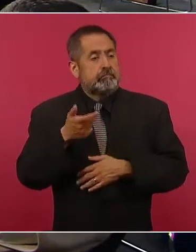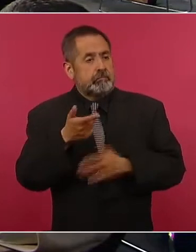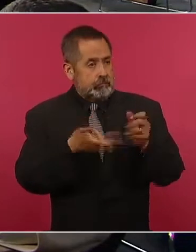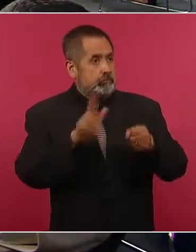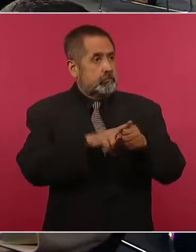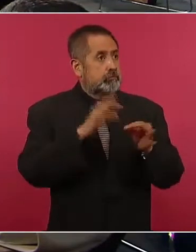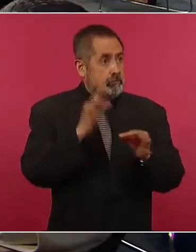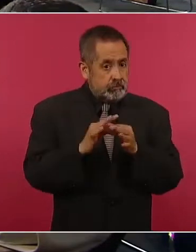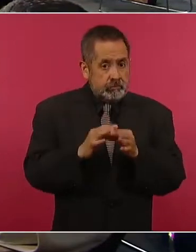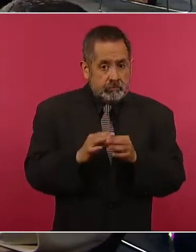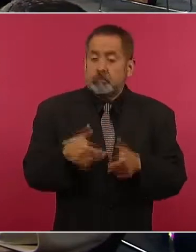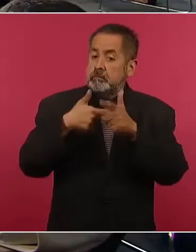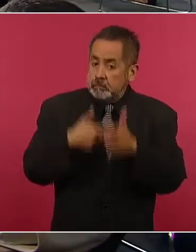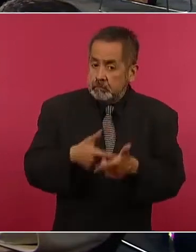hospital